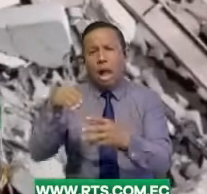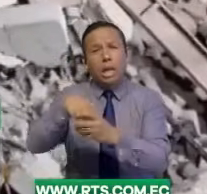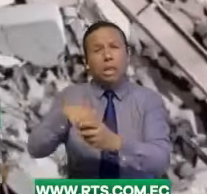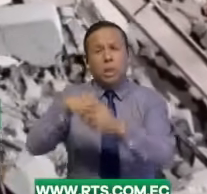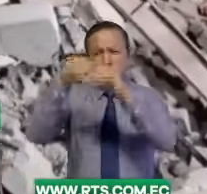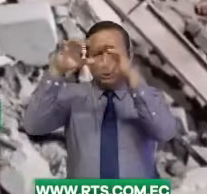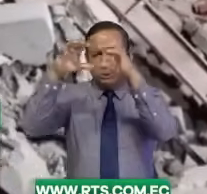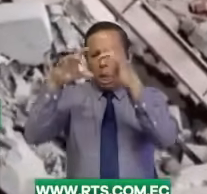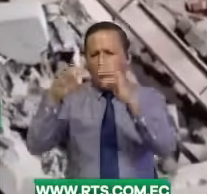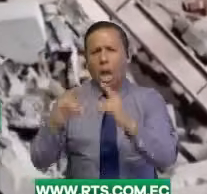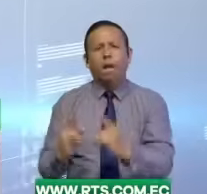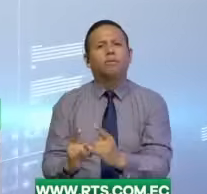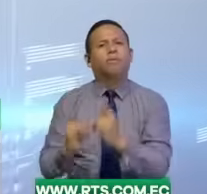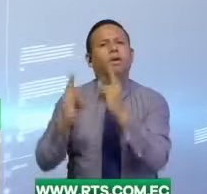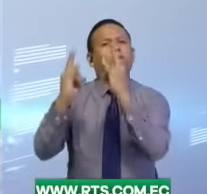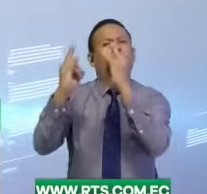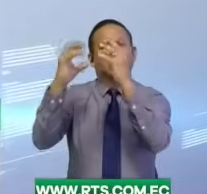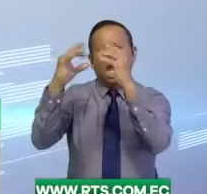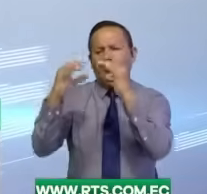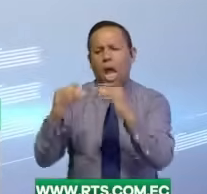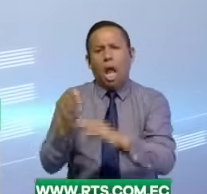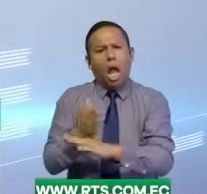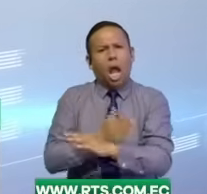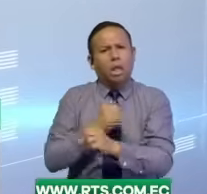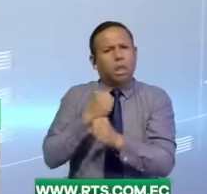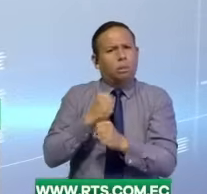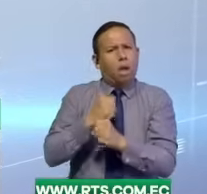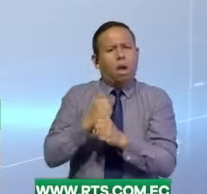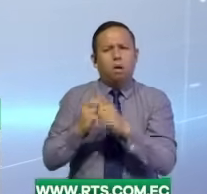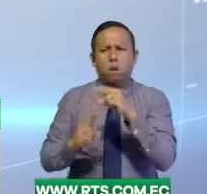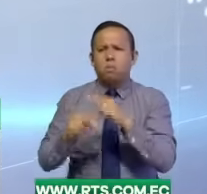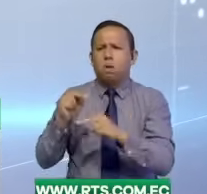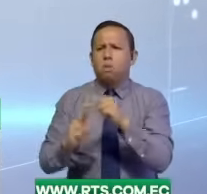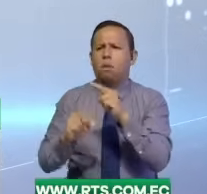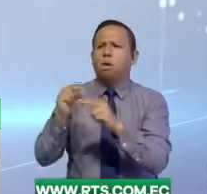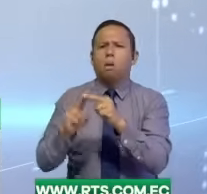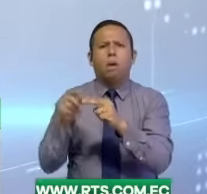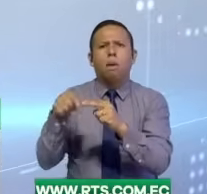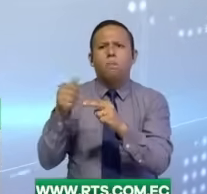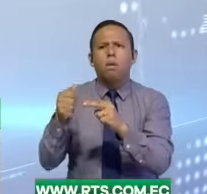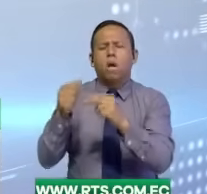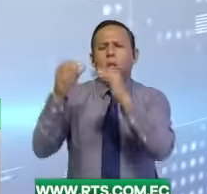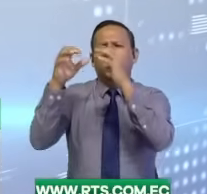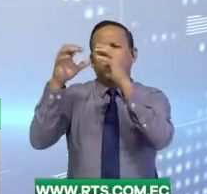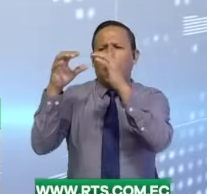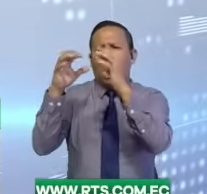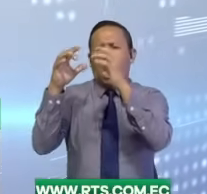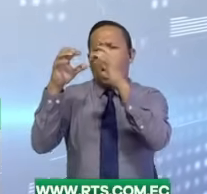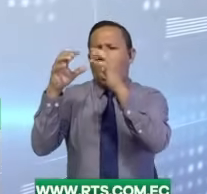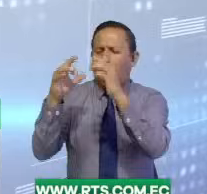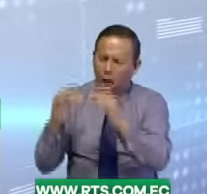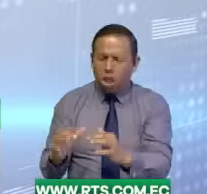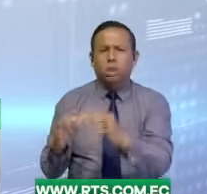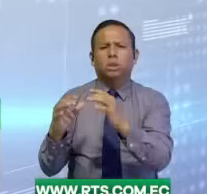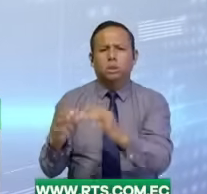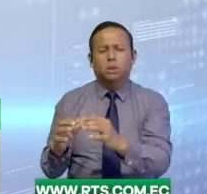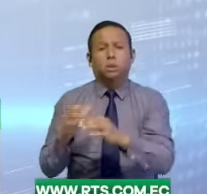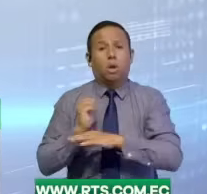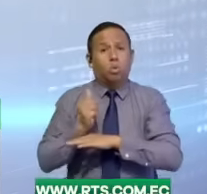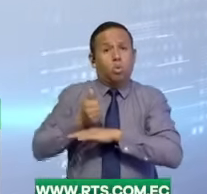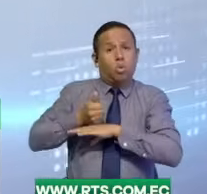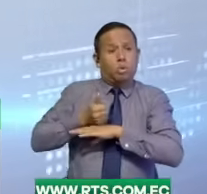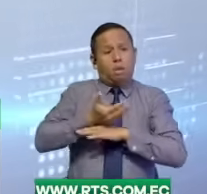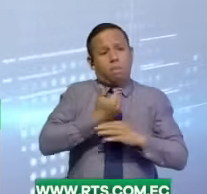George. 75 personas se encontraban al momento del desplome de la estructura. Las autoridades han enviado a más de un centenar